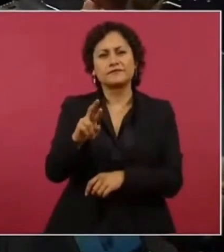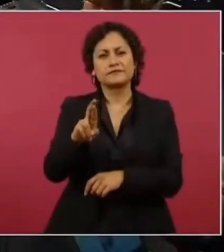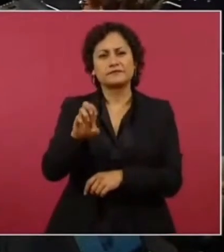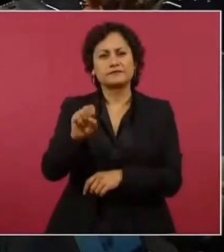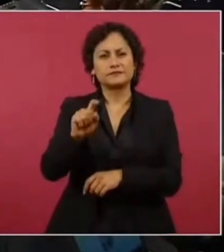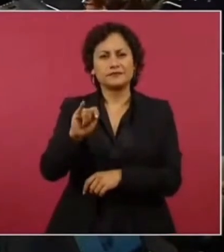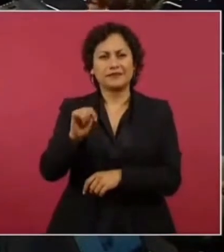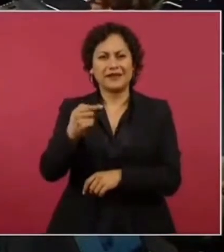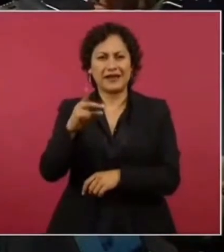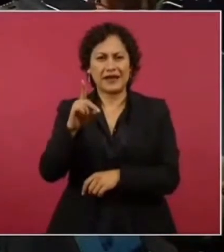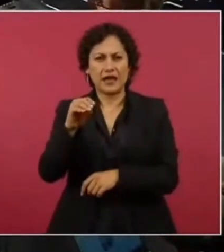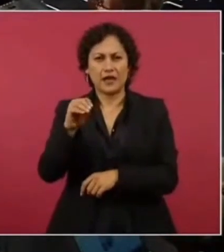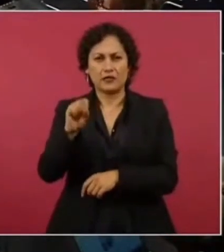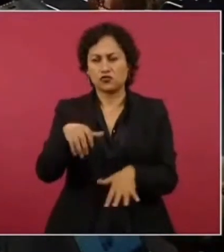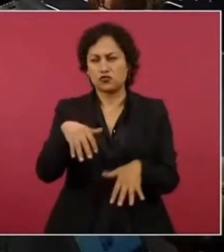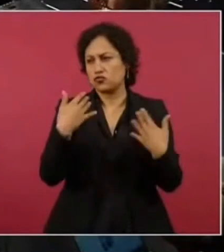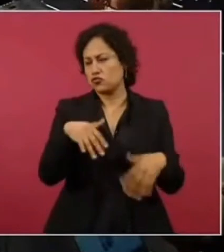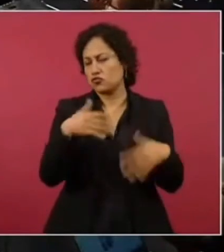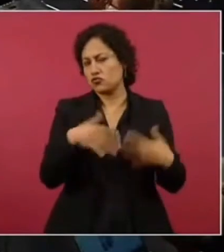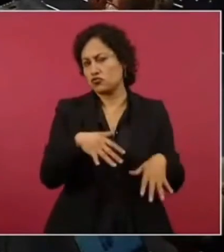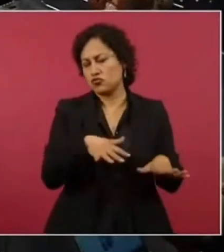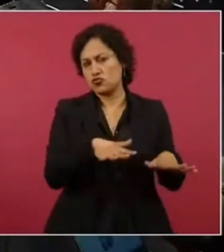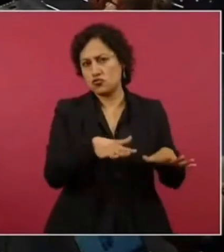destacados este